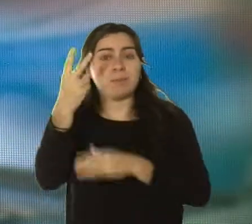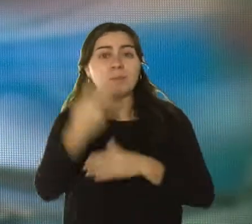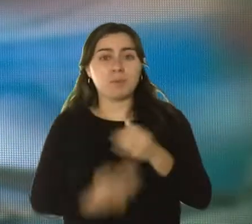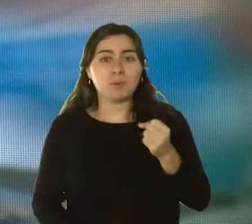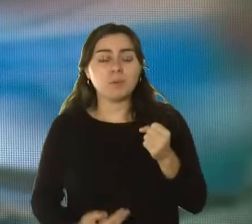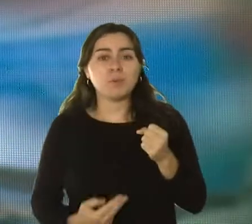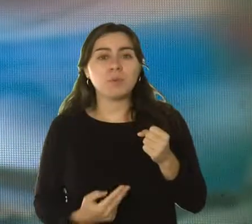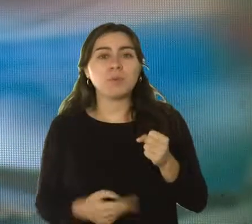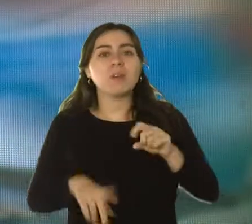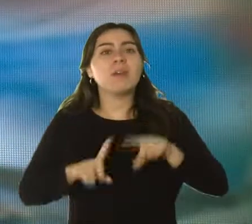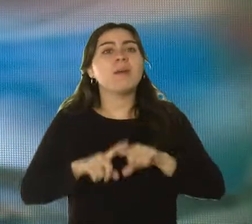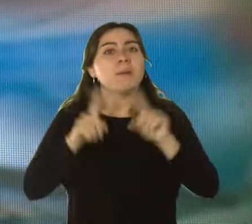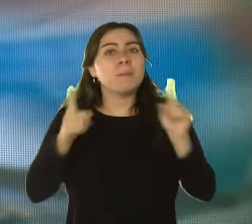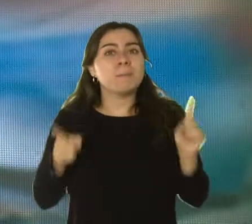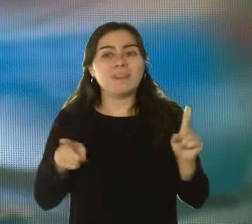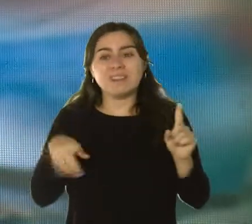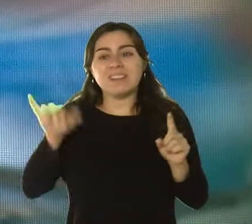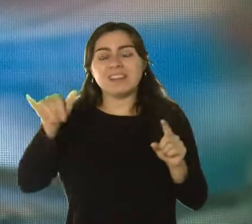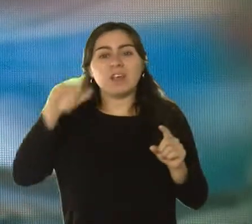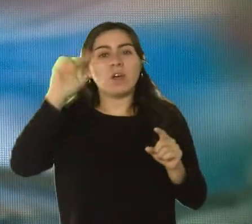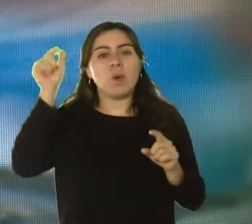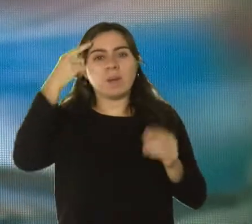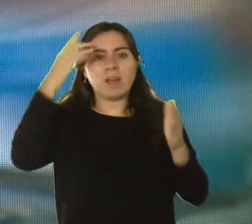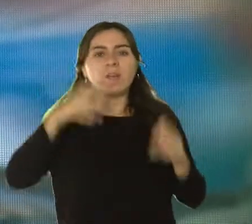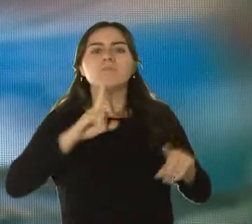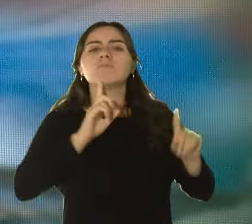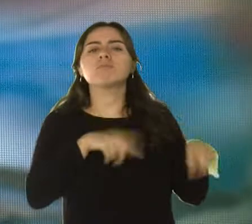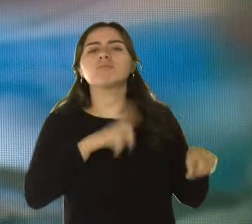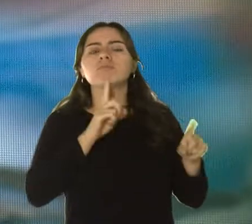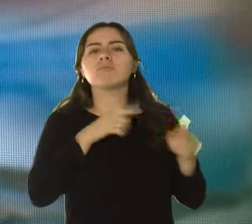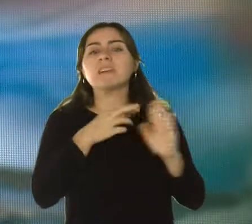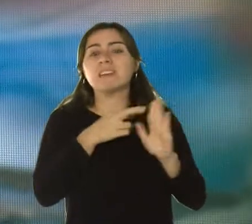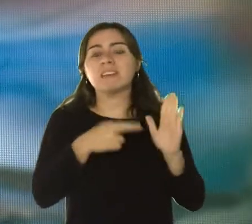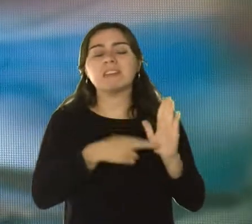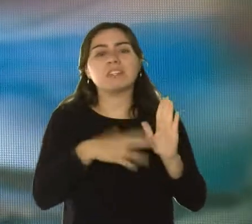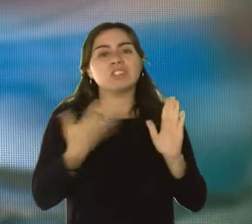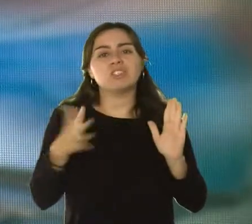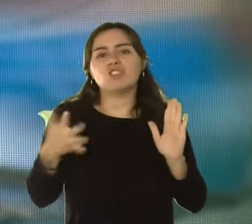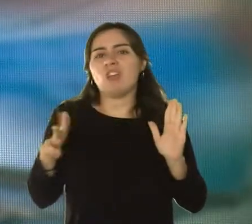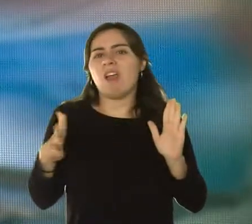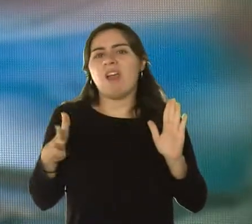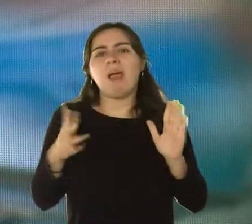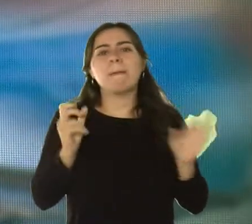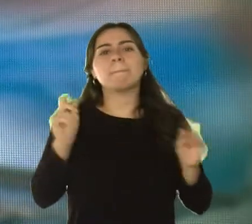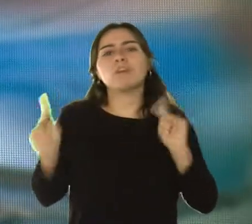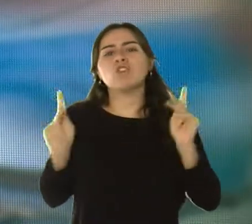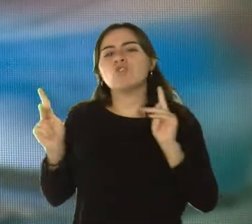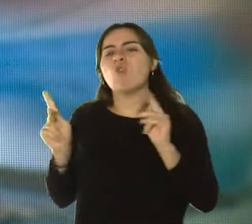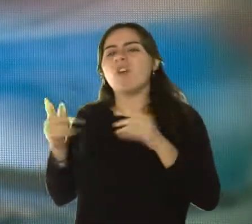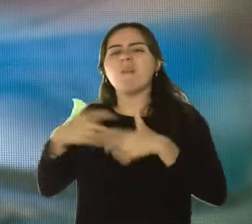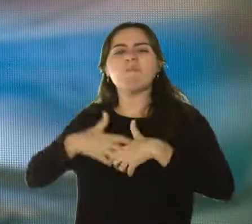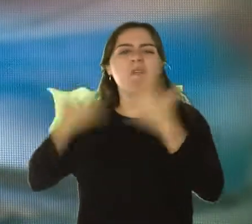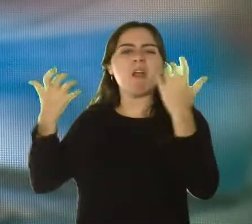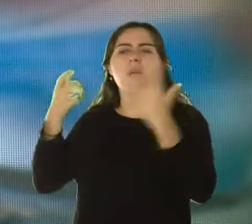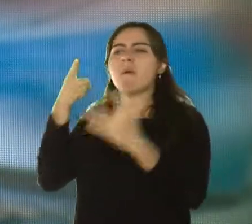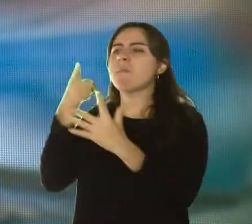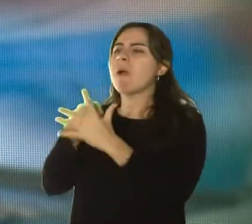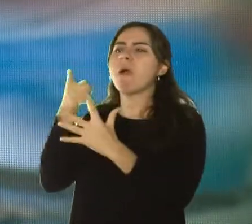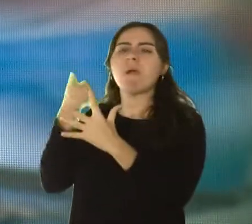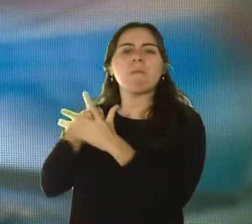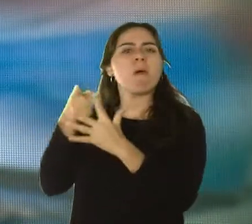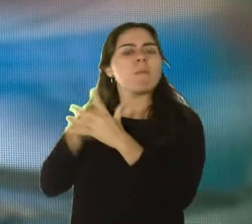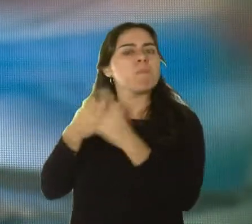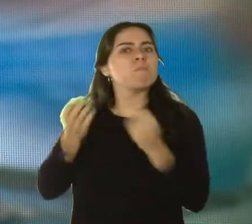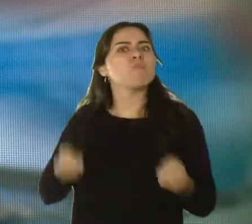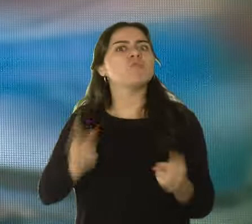Pero esas órdenes ejecutivas ya han sufrido ataques, ¿verdad? En el sentido de que ya hay causas de acción